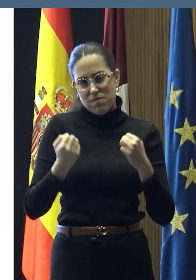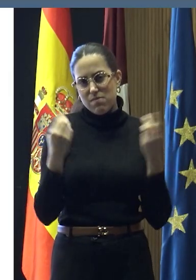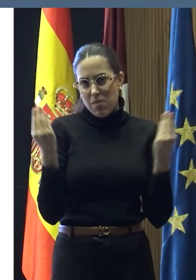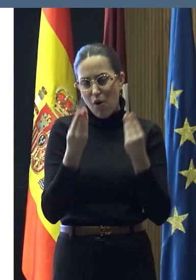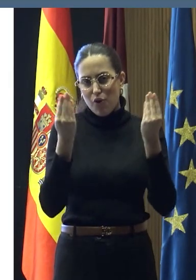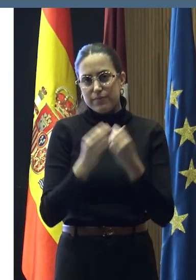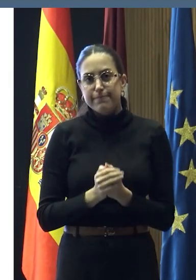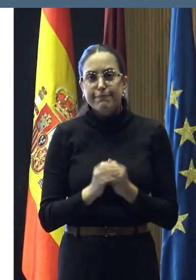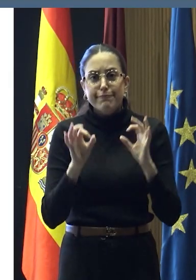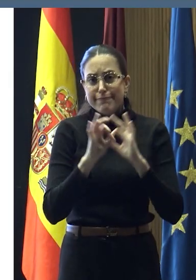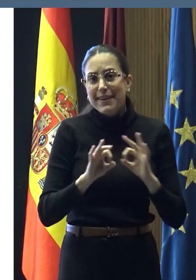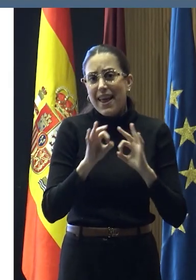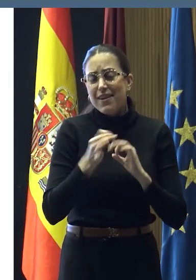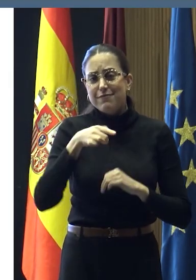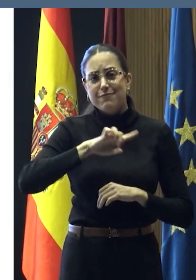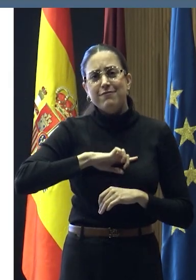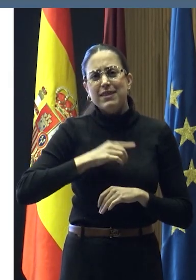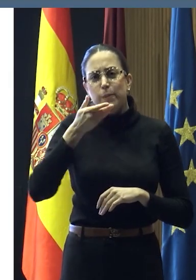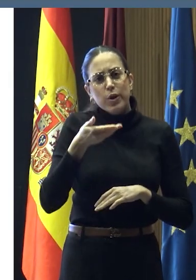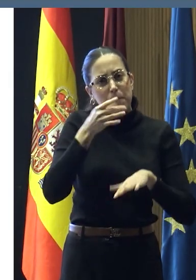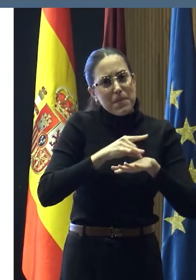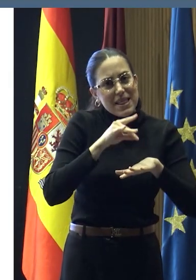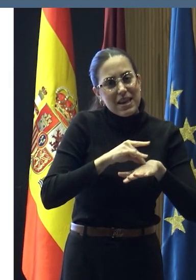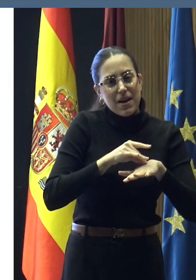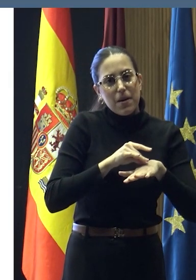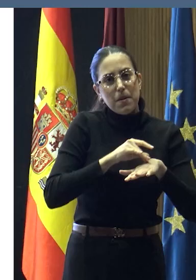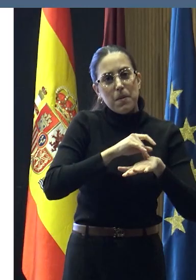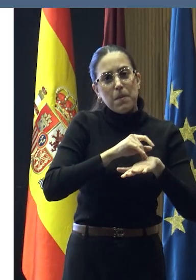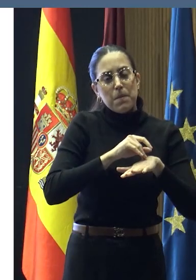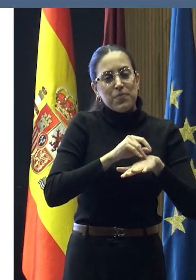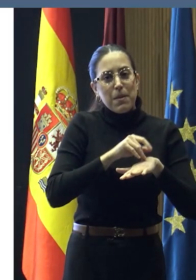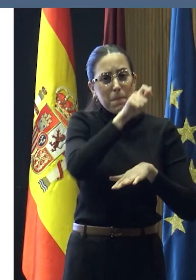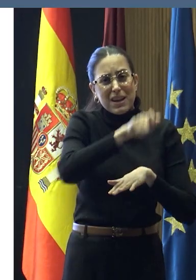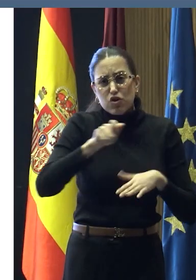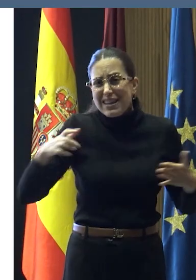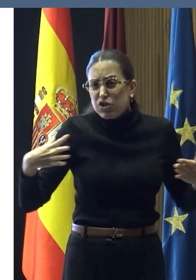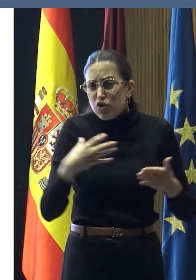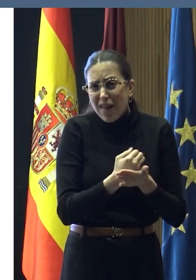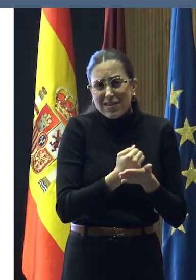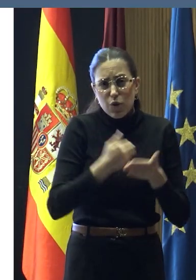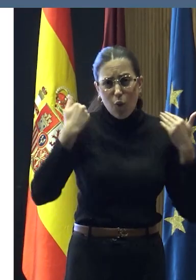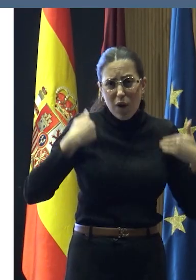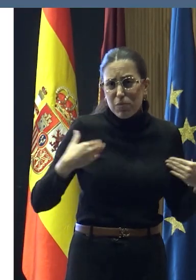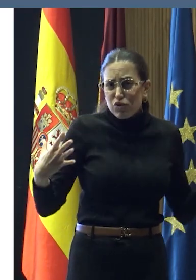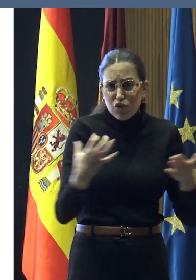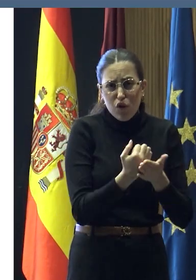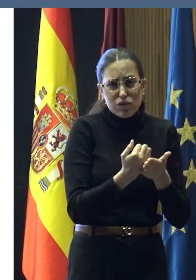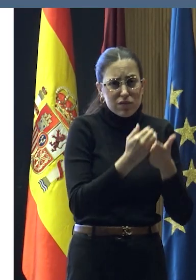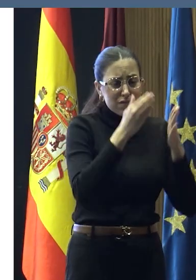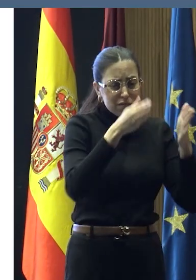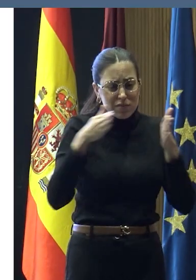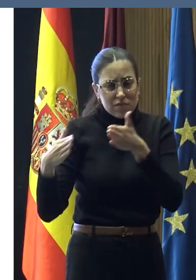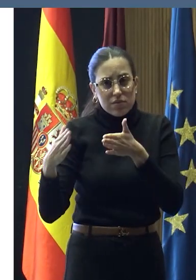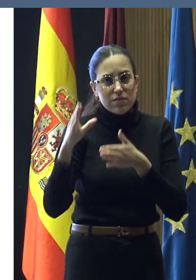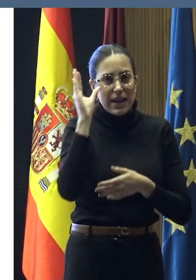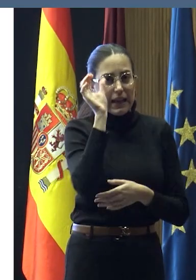Y nada, abogar por una medicina que escuche a todos los cuerpos. Lo que hemos analizado hoy,